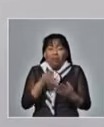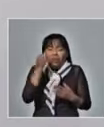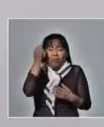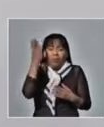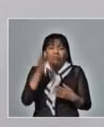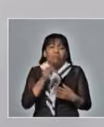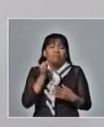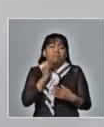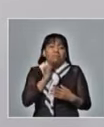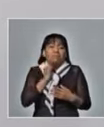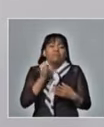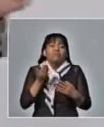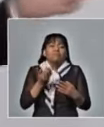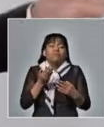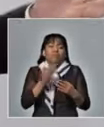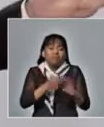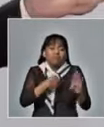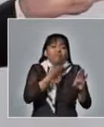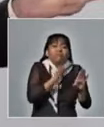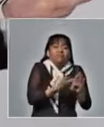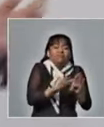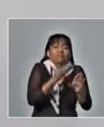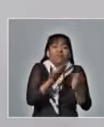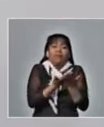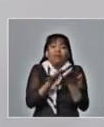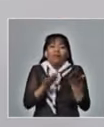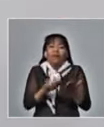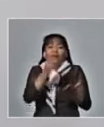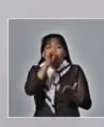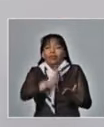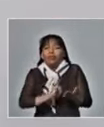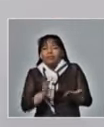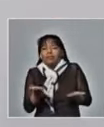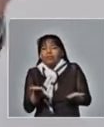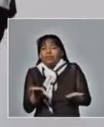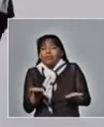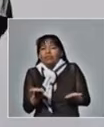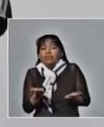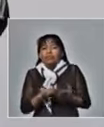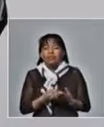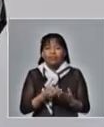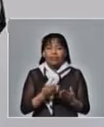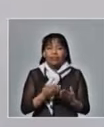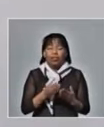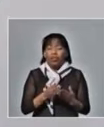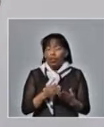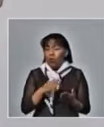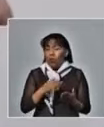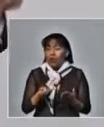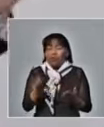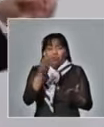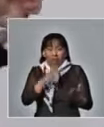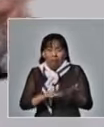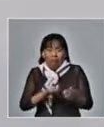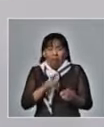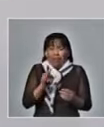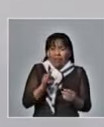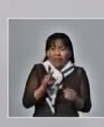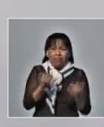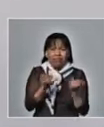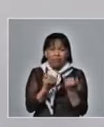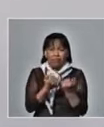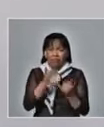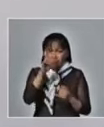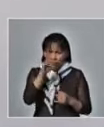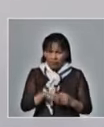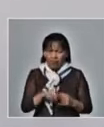como senador? Atacar al que ahora es su jefe ideológico, al que después va a traicionar. Porque como lo digo, él realmente debería estar con